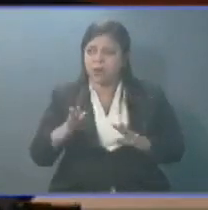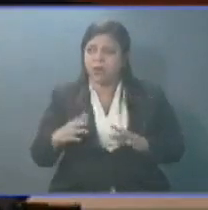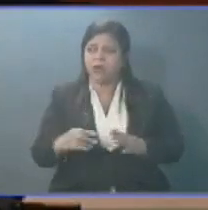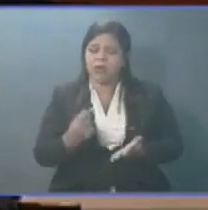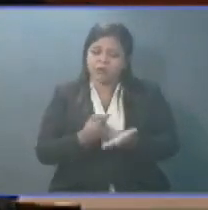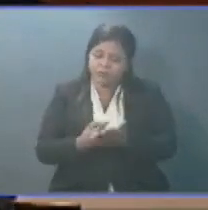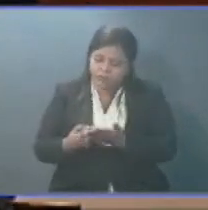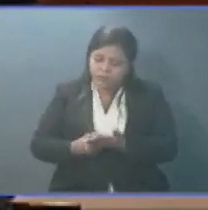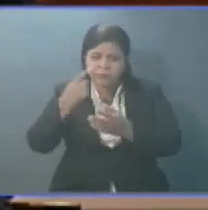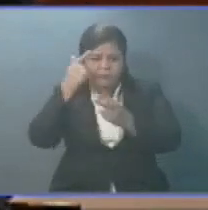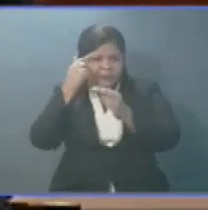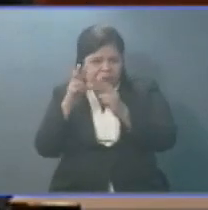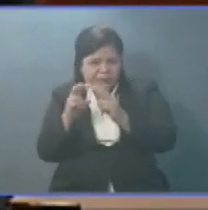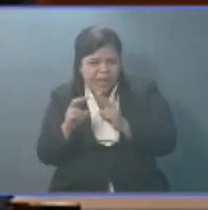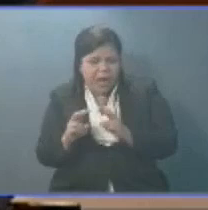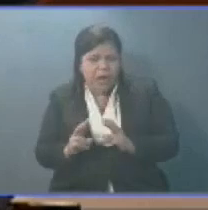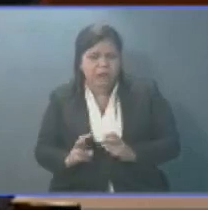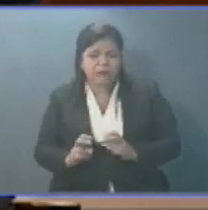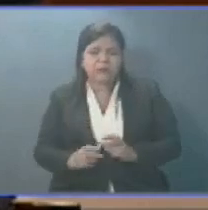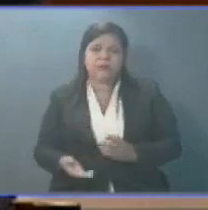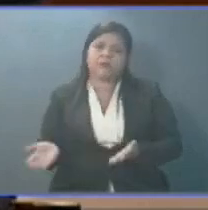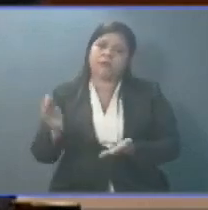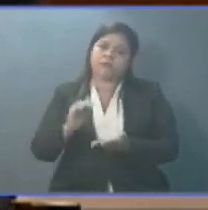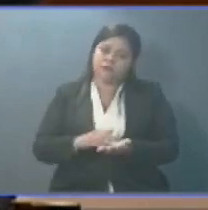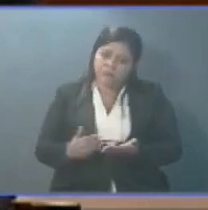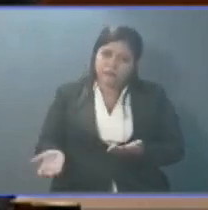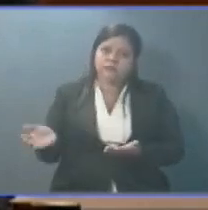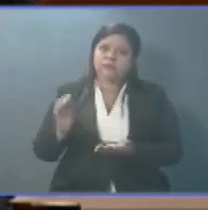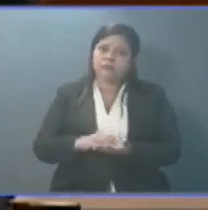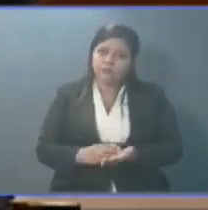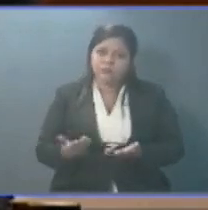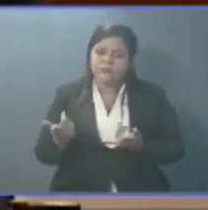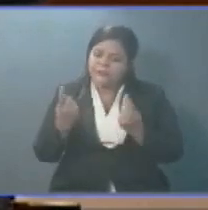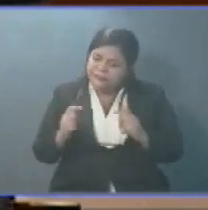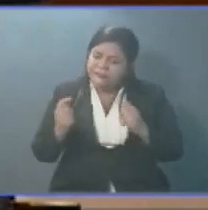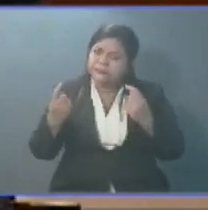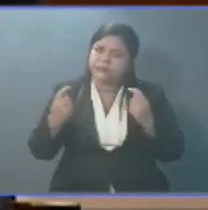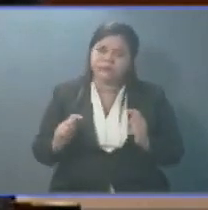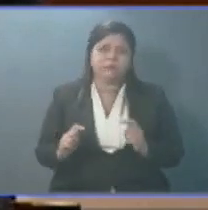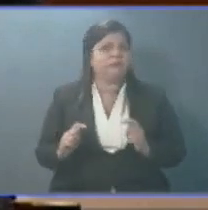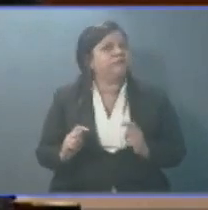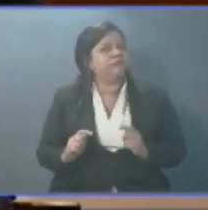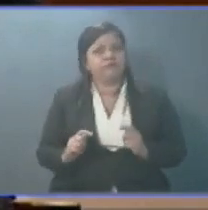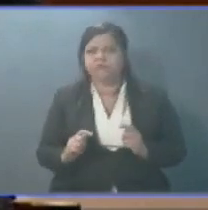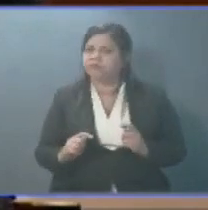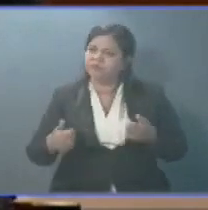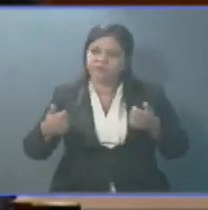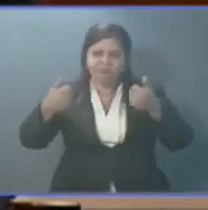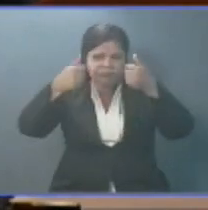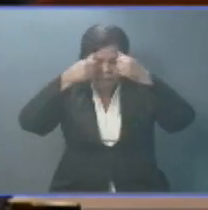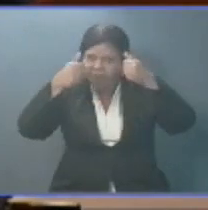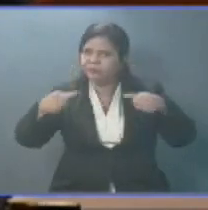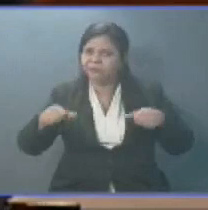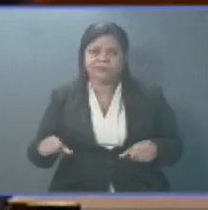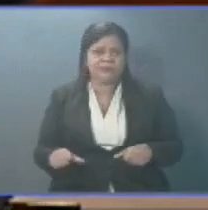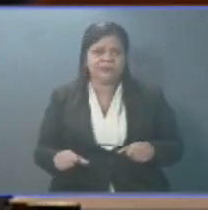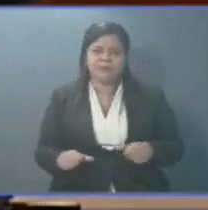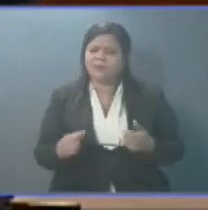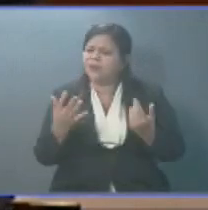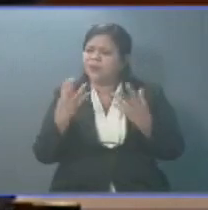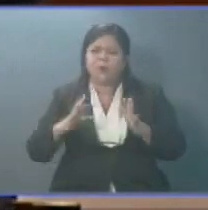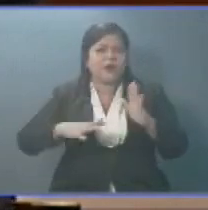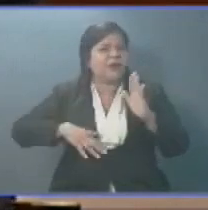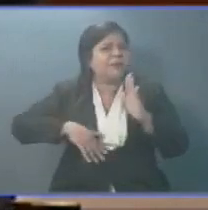estuvieron analizando y de manera repetitiva no se logró llegar a un acuerdo no queremos perder más vidas